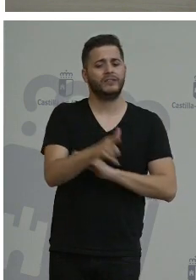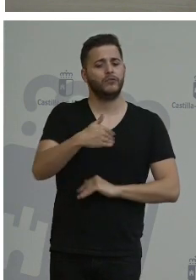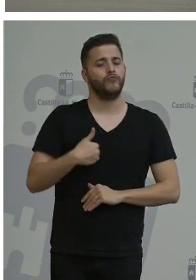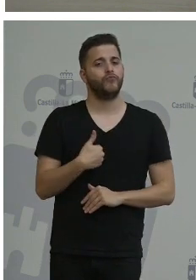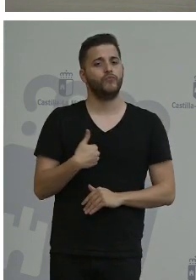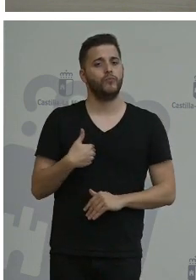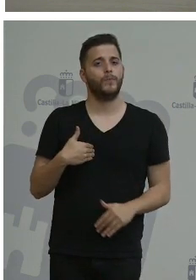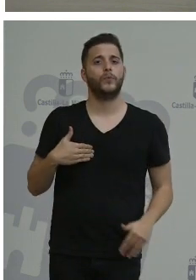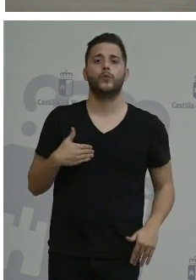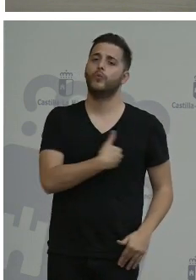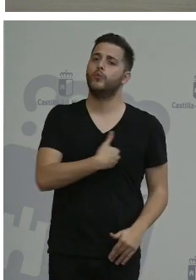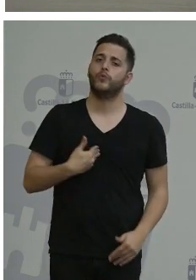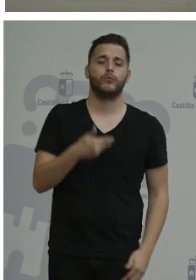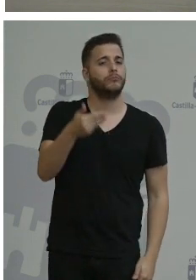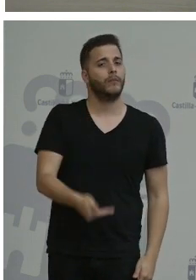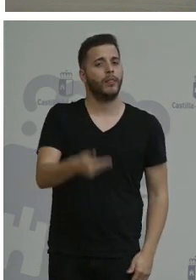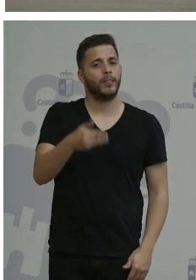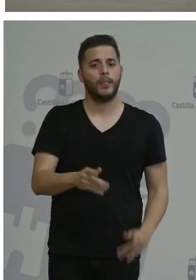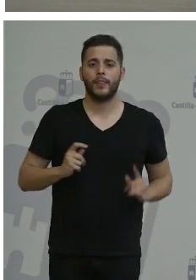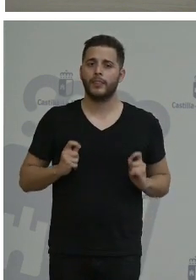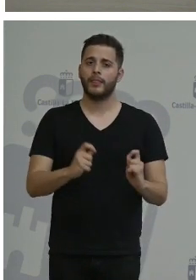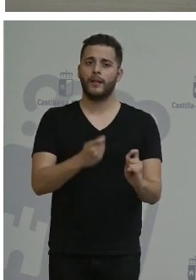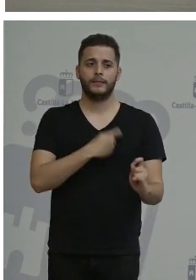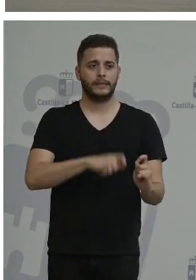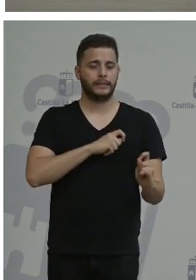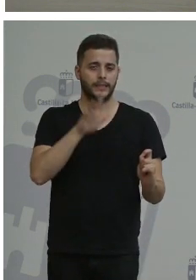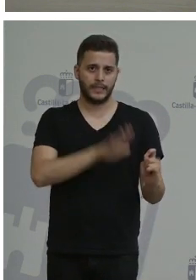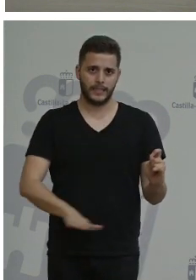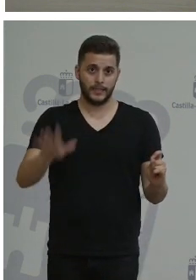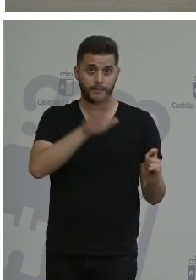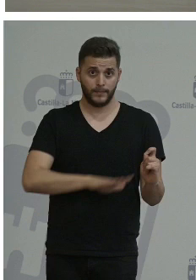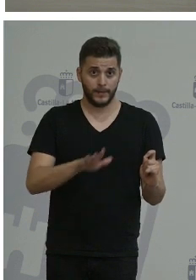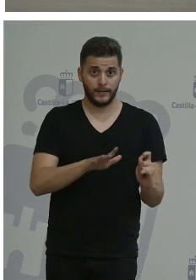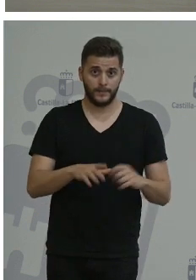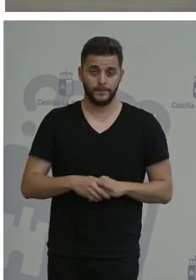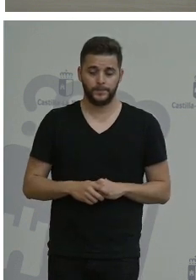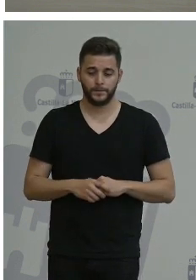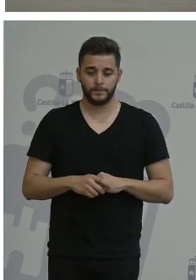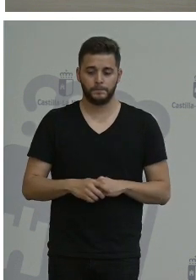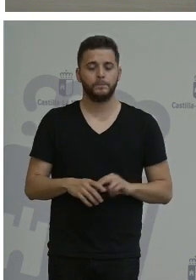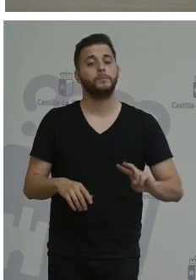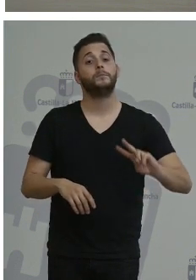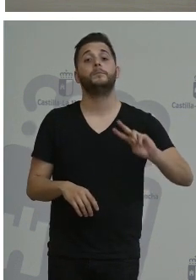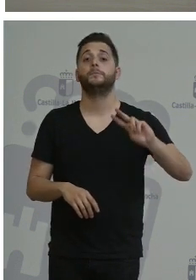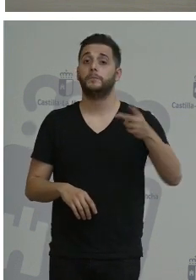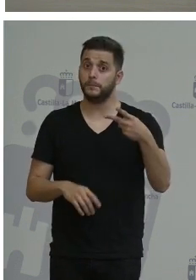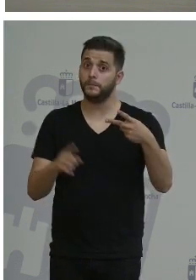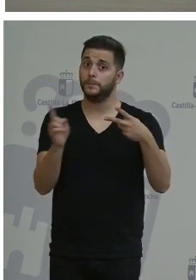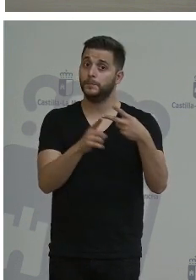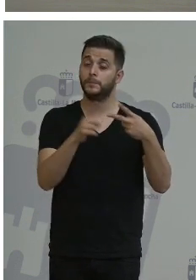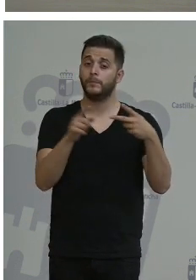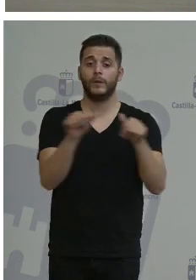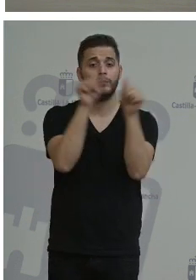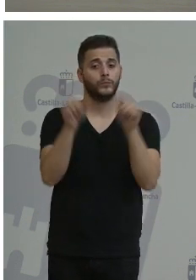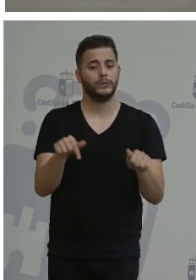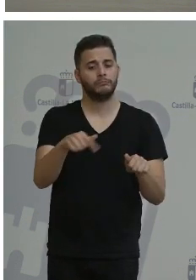preponderante en el Estado español que tenemos que tener. En segundo lugar, el modelo que se